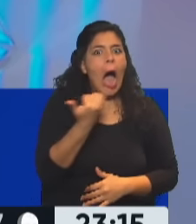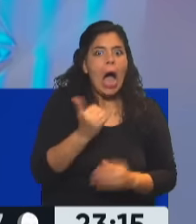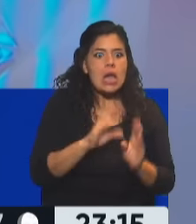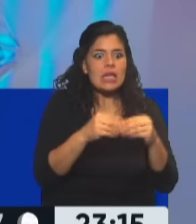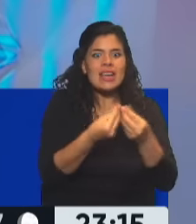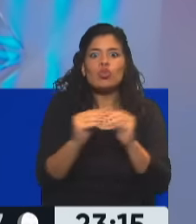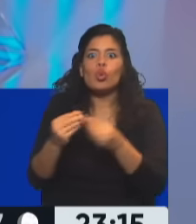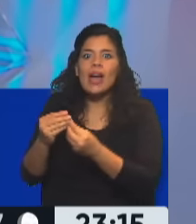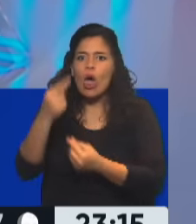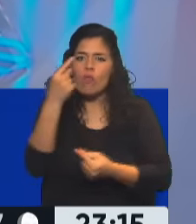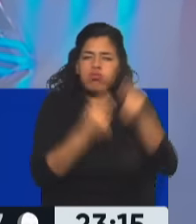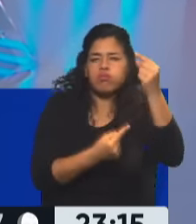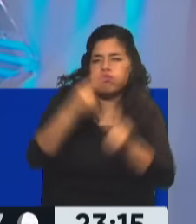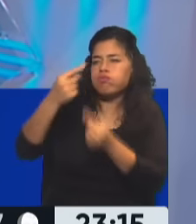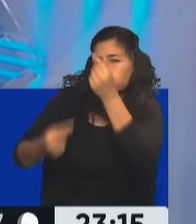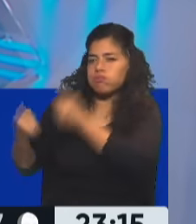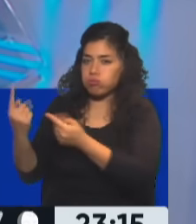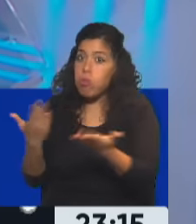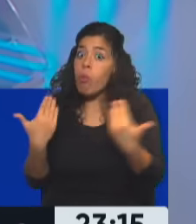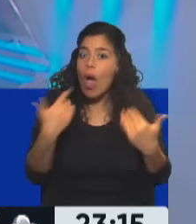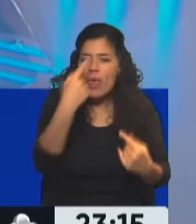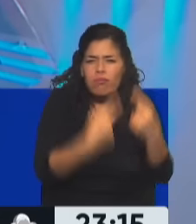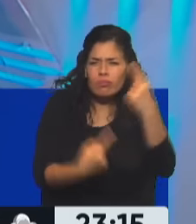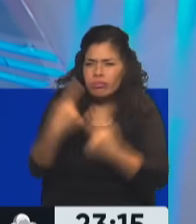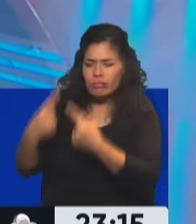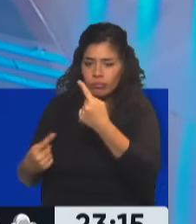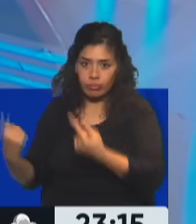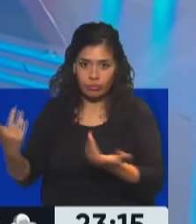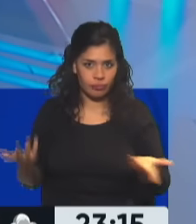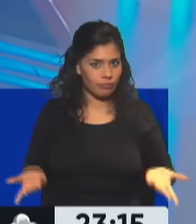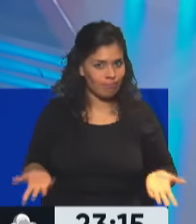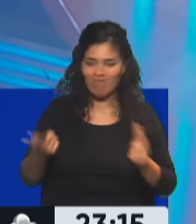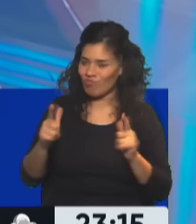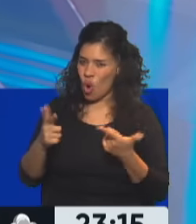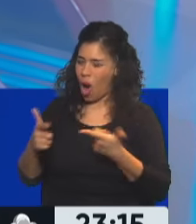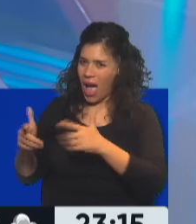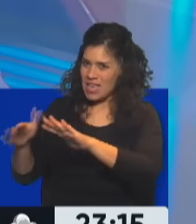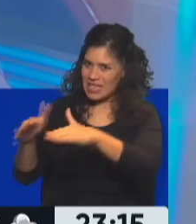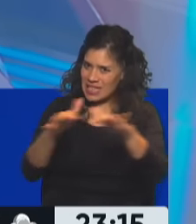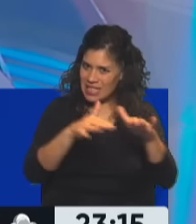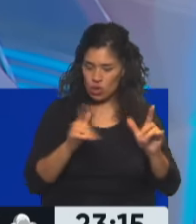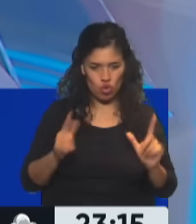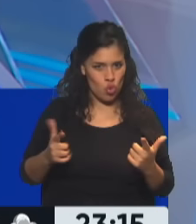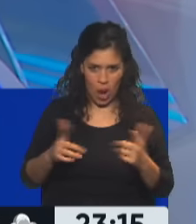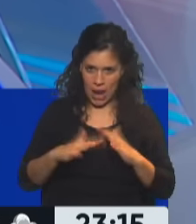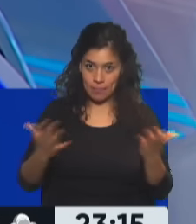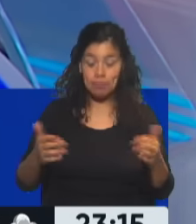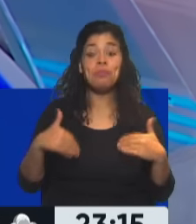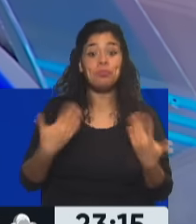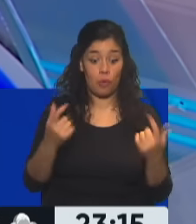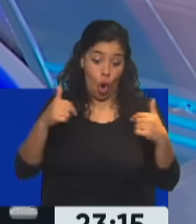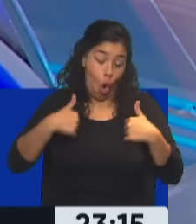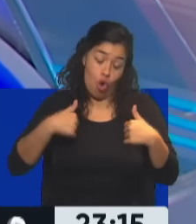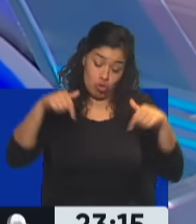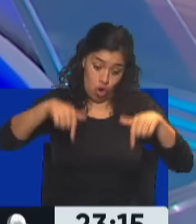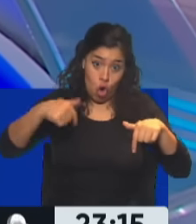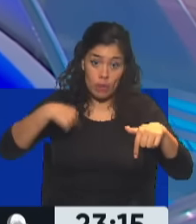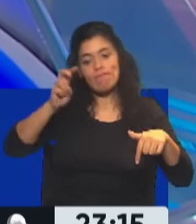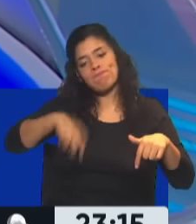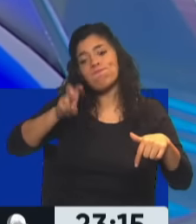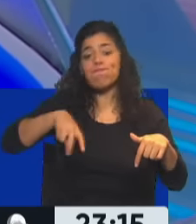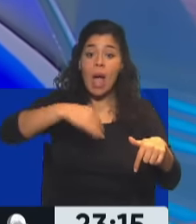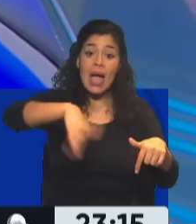presenta por un lado el oficialismo y por el otro la oposición. Y lo que hice hoy básicamente fue hablar con gente en la calle, ¿no? Y